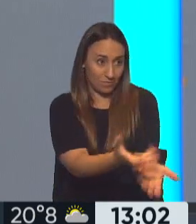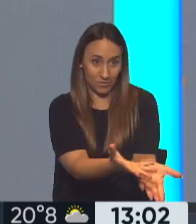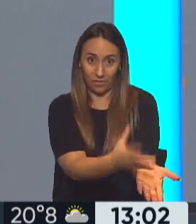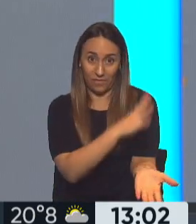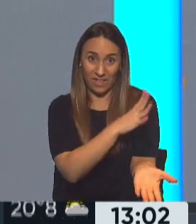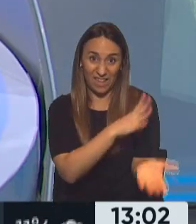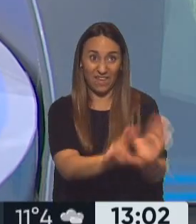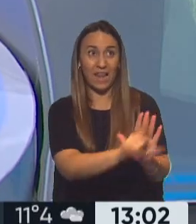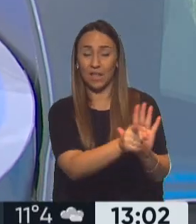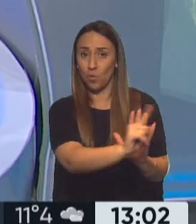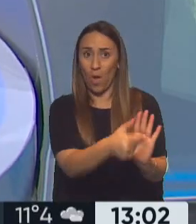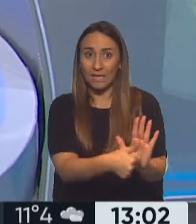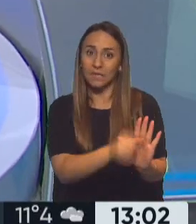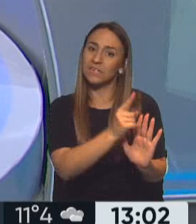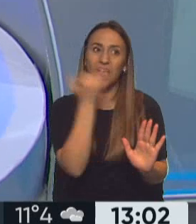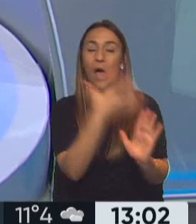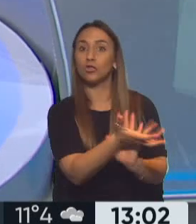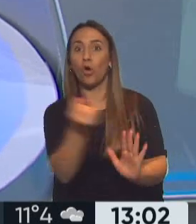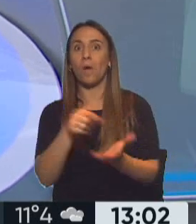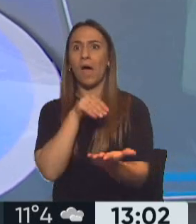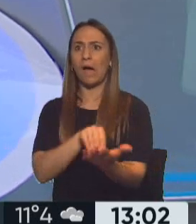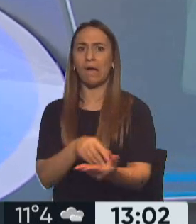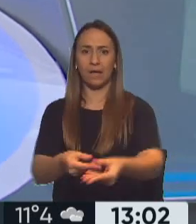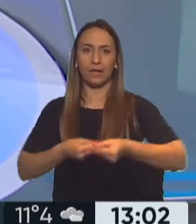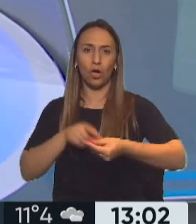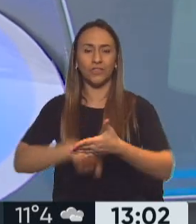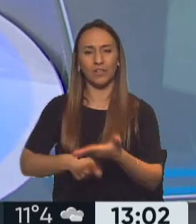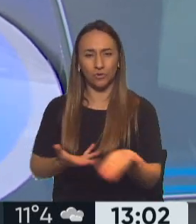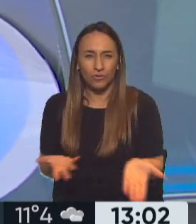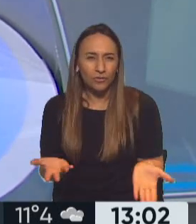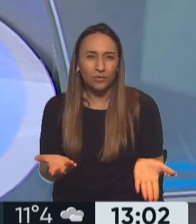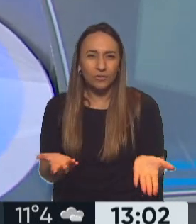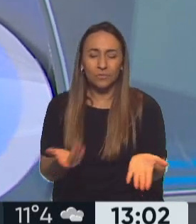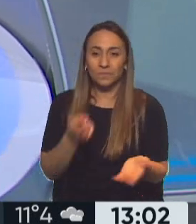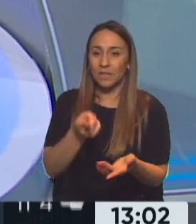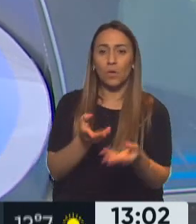cerca de hacer ley todavía, sino que era claramente ahí lo que te está marcando es